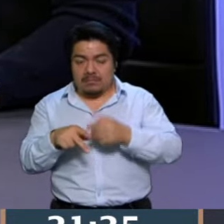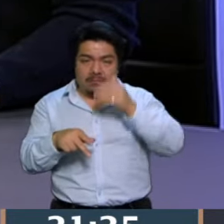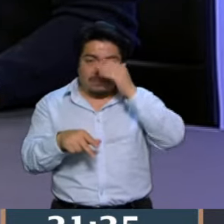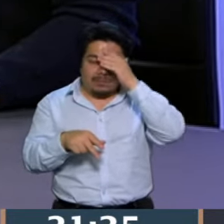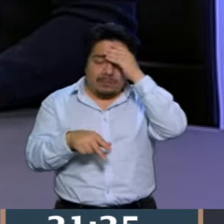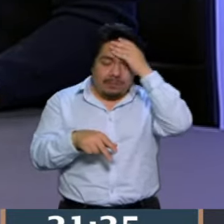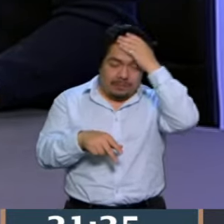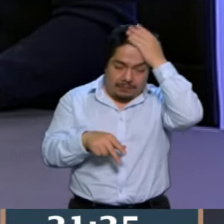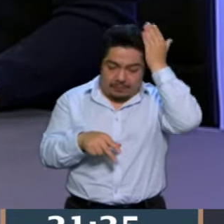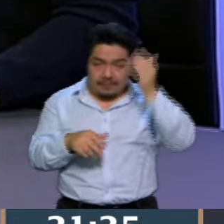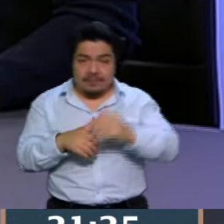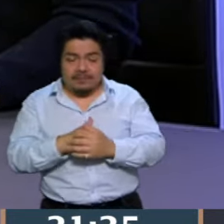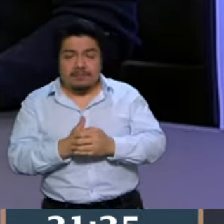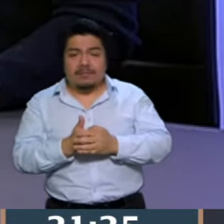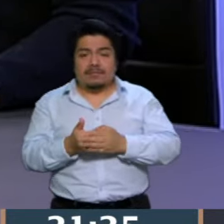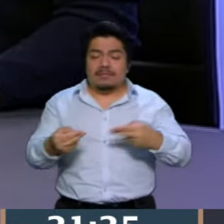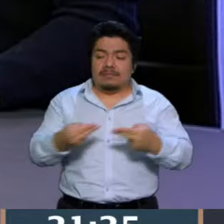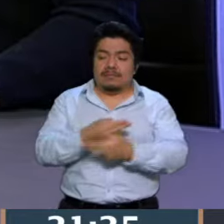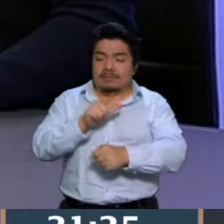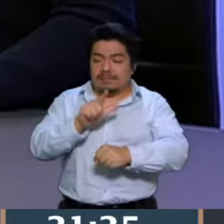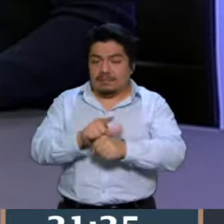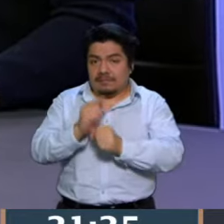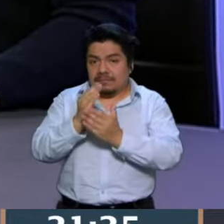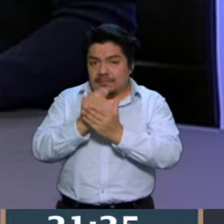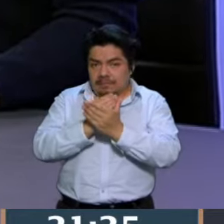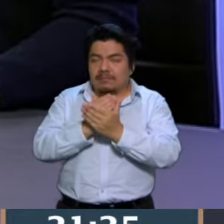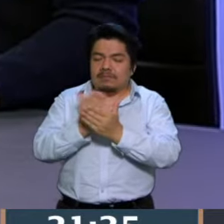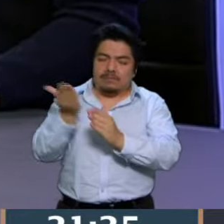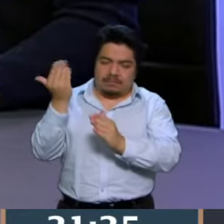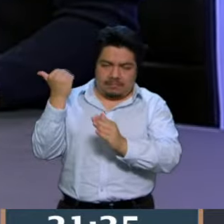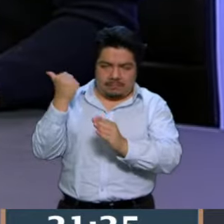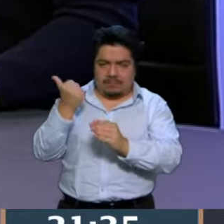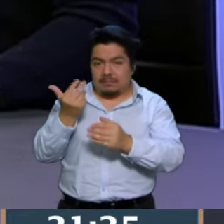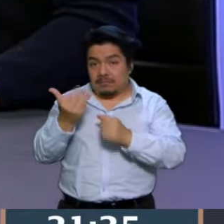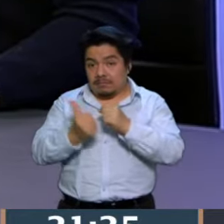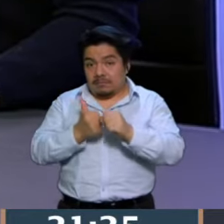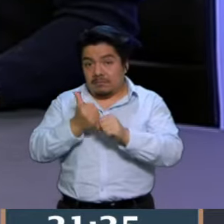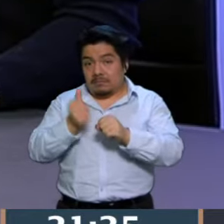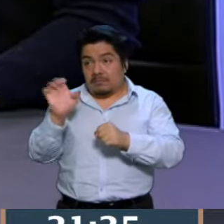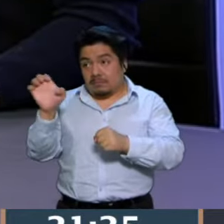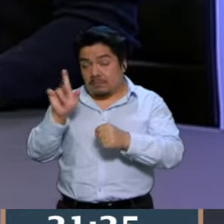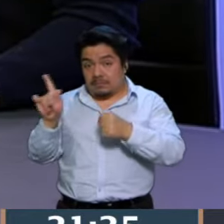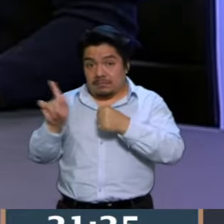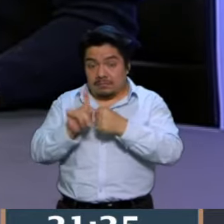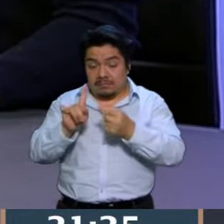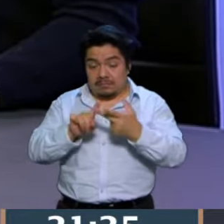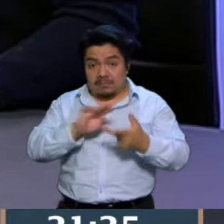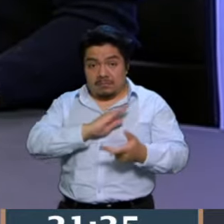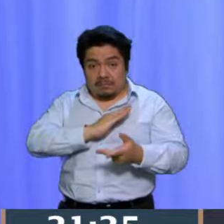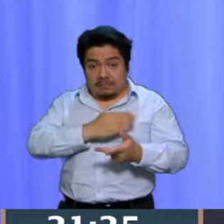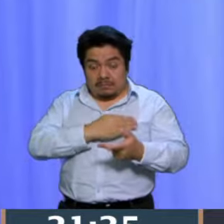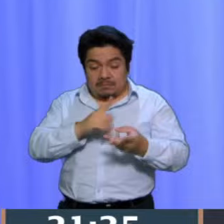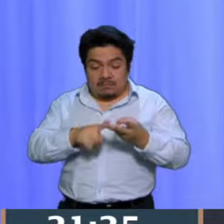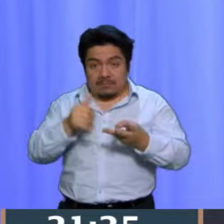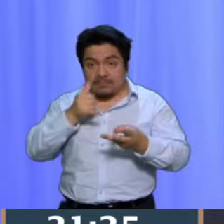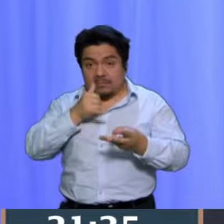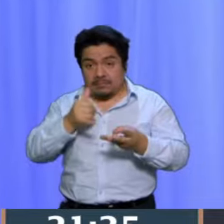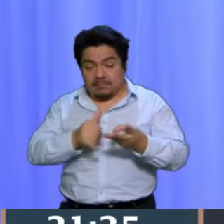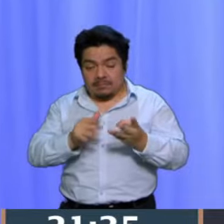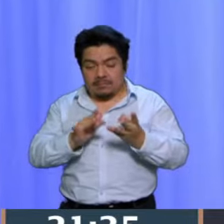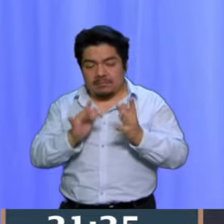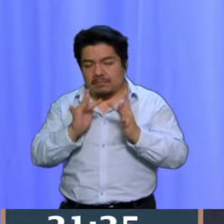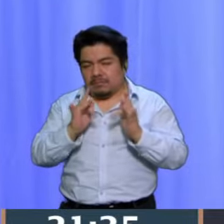ya la natalidad es más baja desde hace ya tiempo. Olvídate Europa, España, Italia, Francia